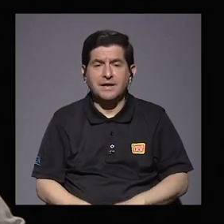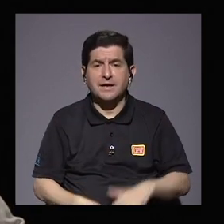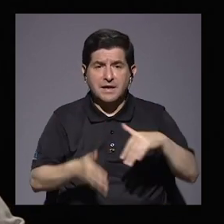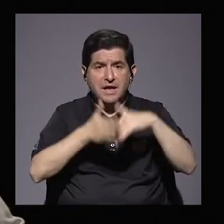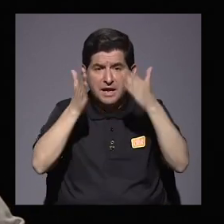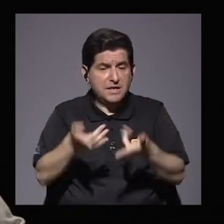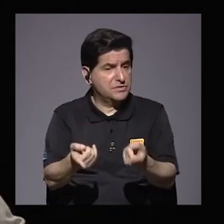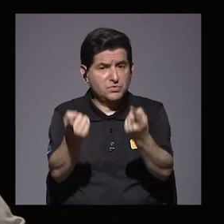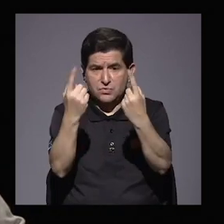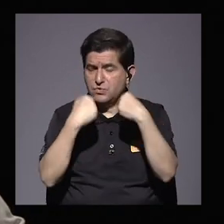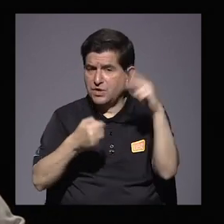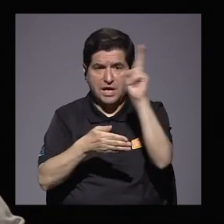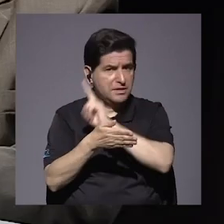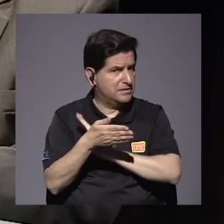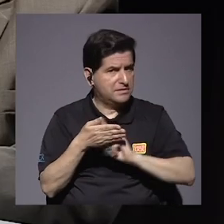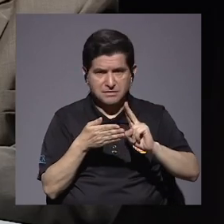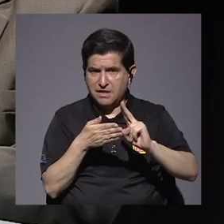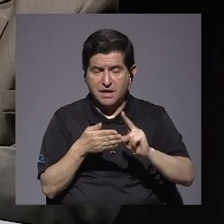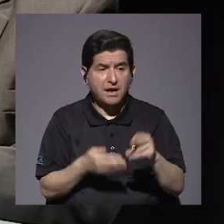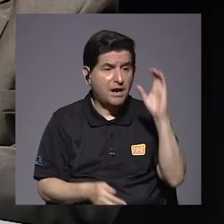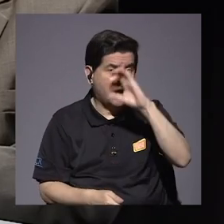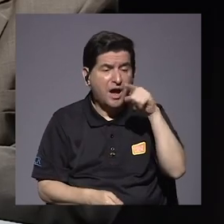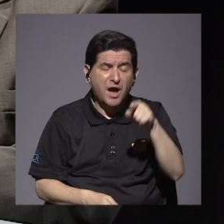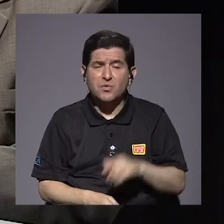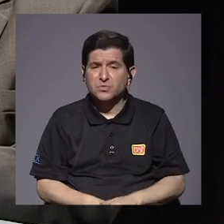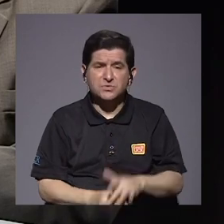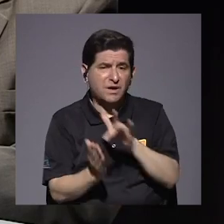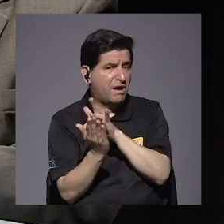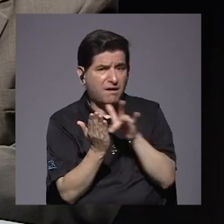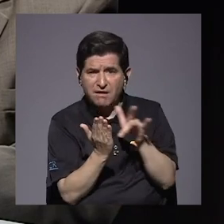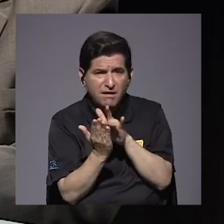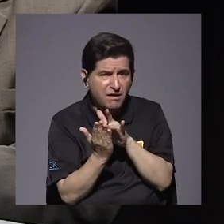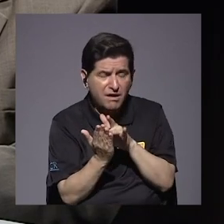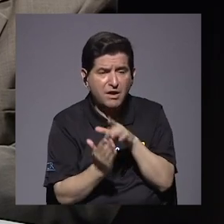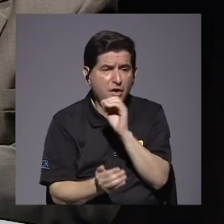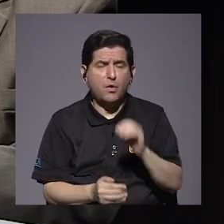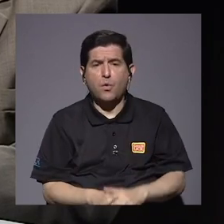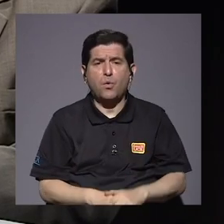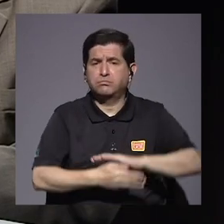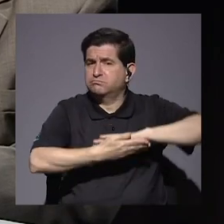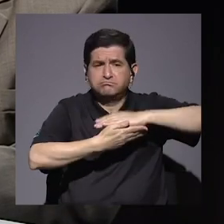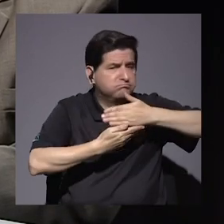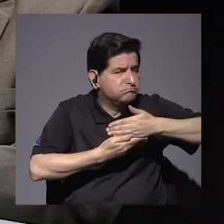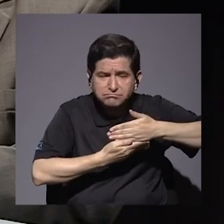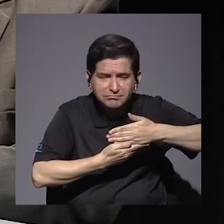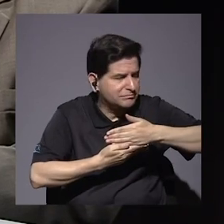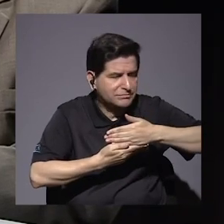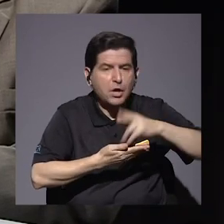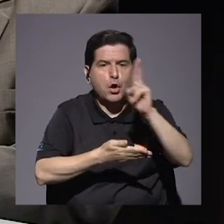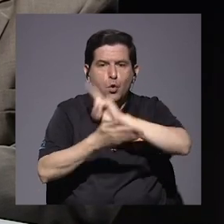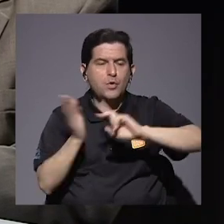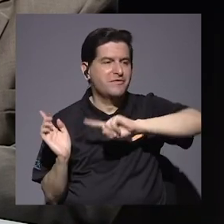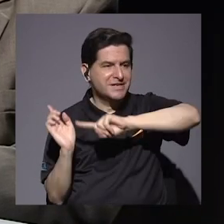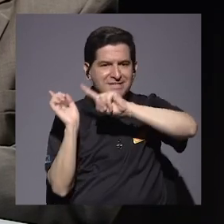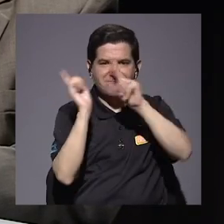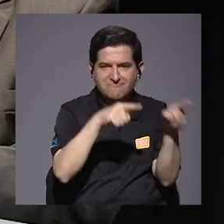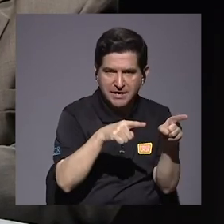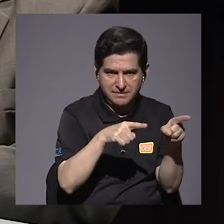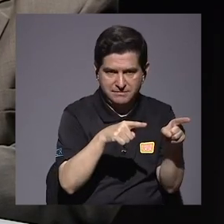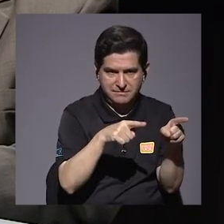el estudiante no ha venido a la universidad a retirar la tableta, o a retirar el computador. La universidad ha